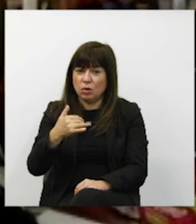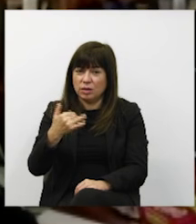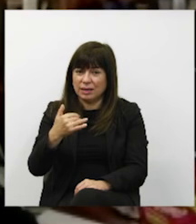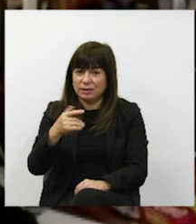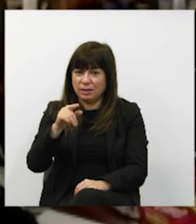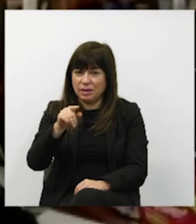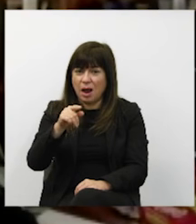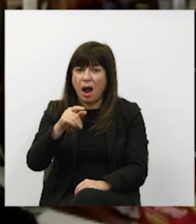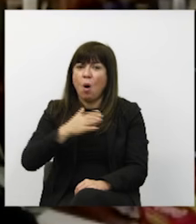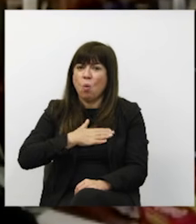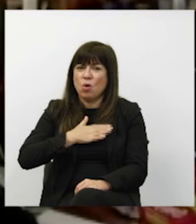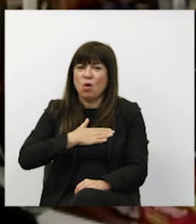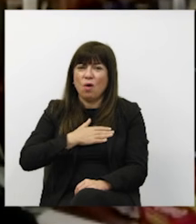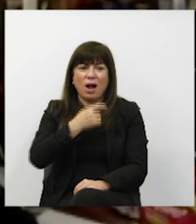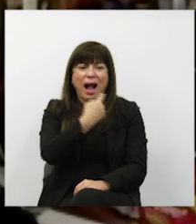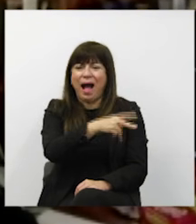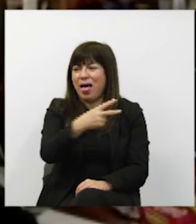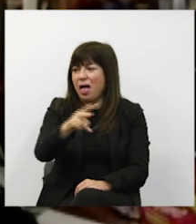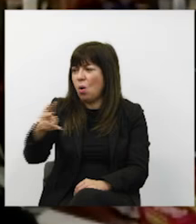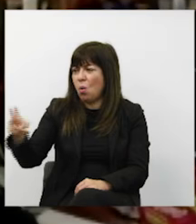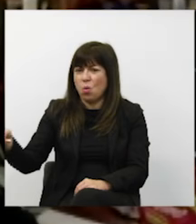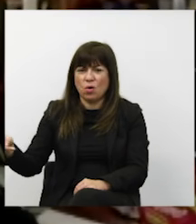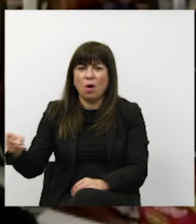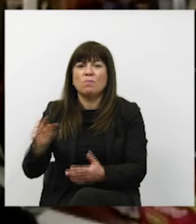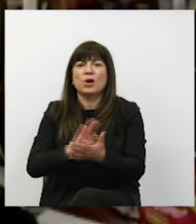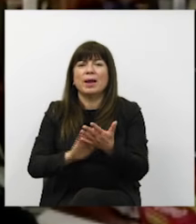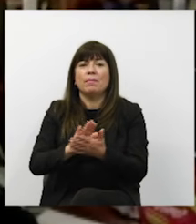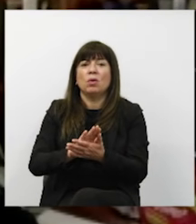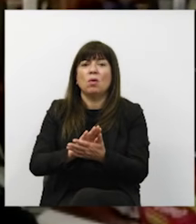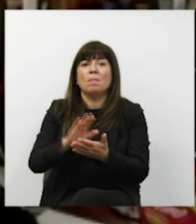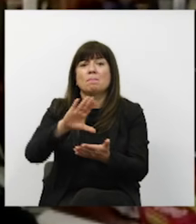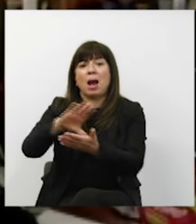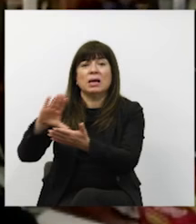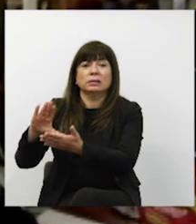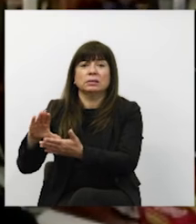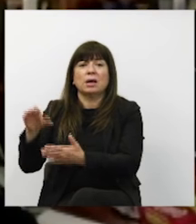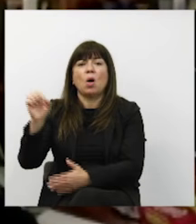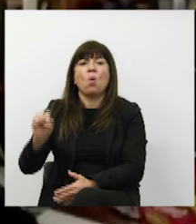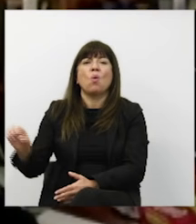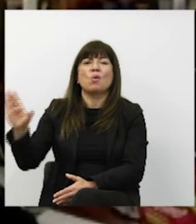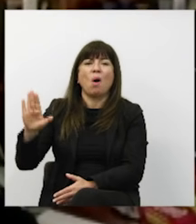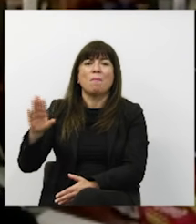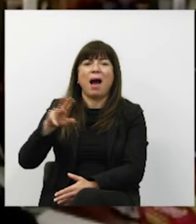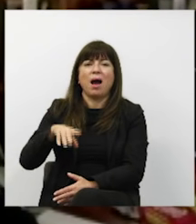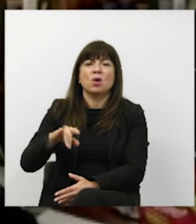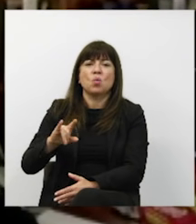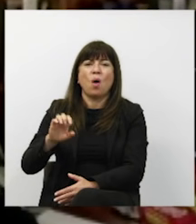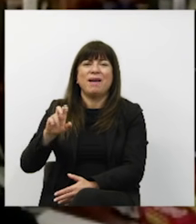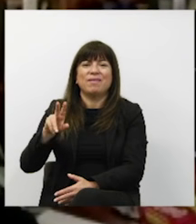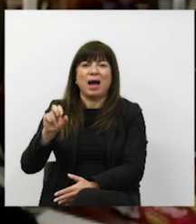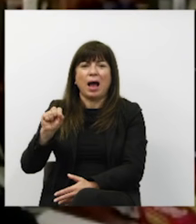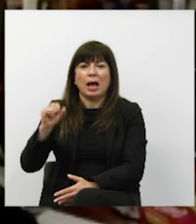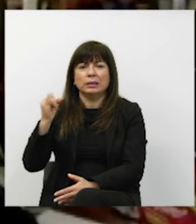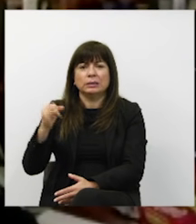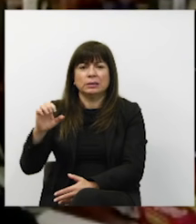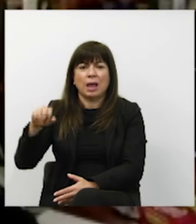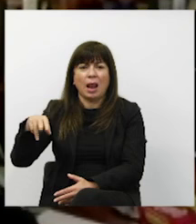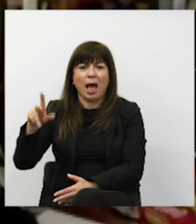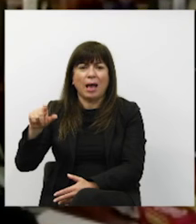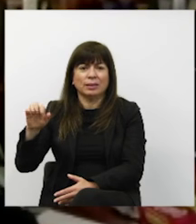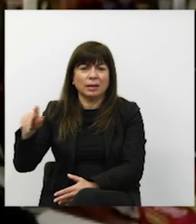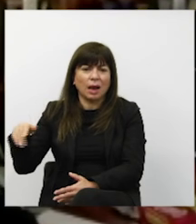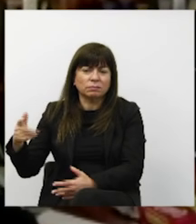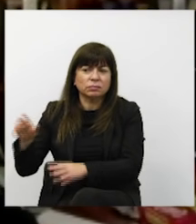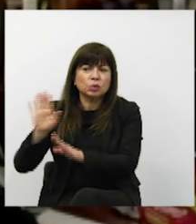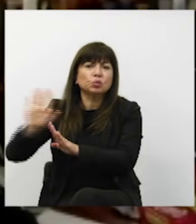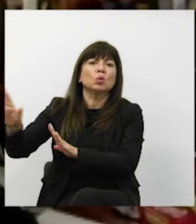le toca lo que le toca, ¿ya? Y si tú vives en Nueva Zelanda, donde lo único que hay son lindas vistas para hacer película y oveja y un buen